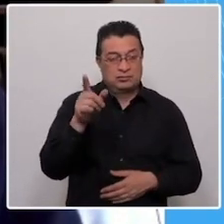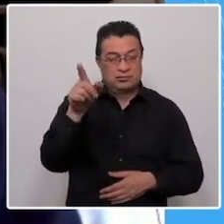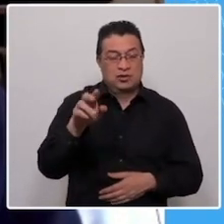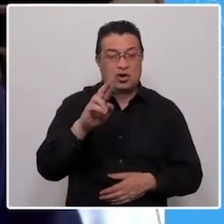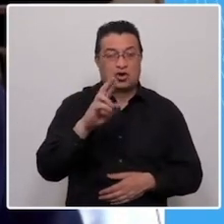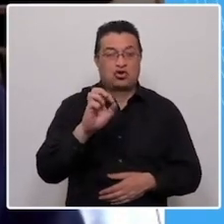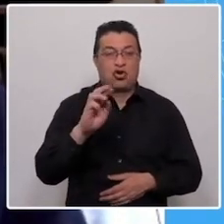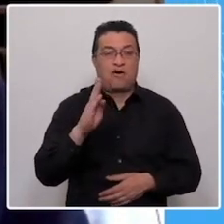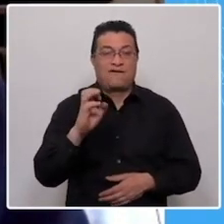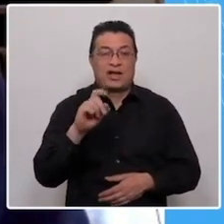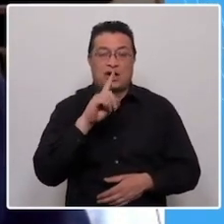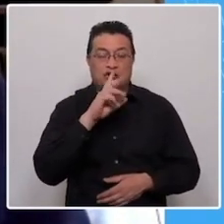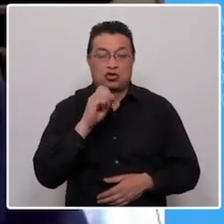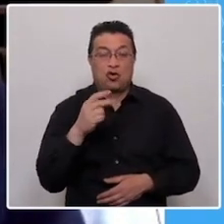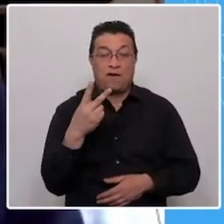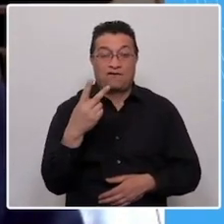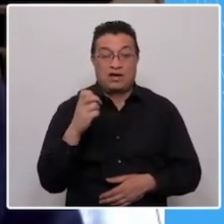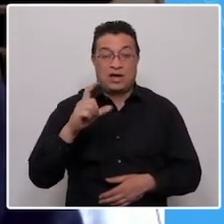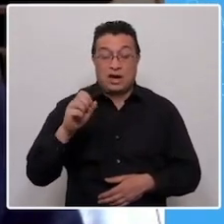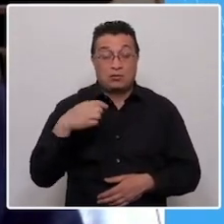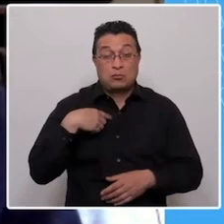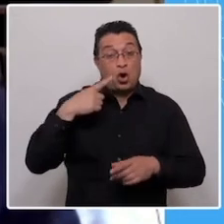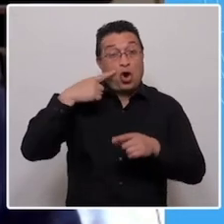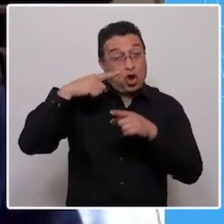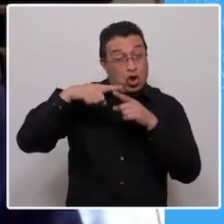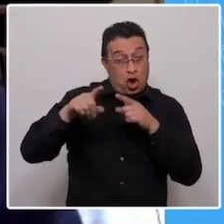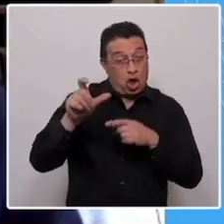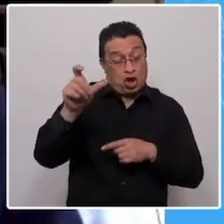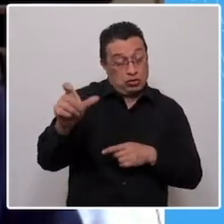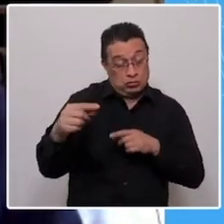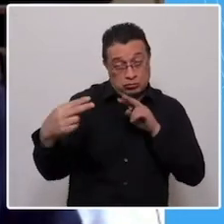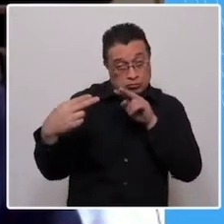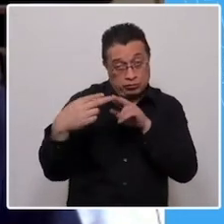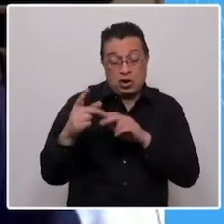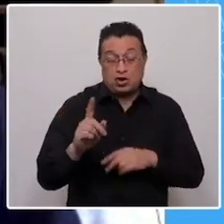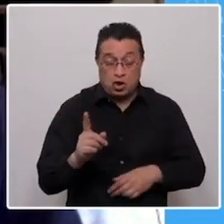Roberto Vega, a quien no conozco, pero